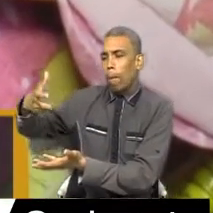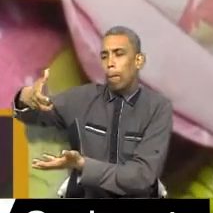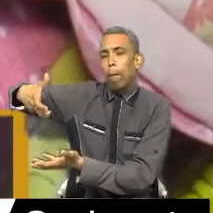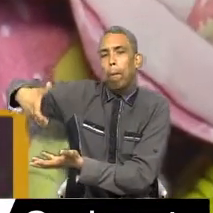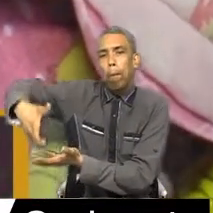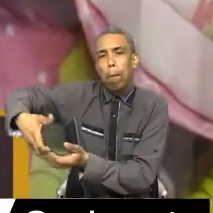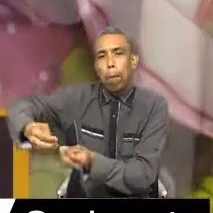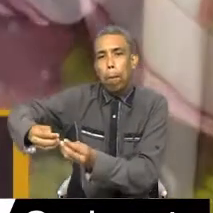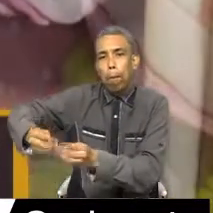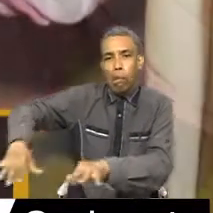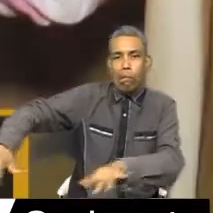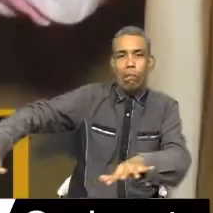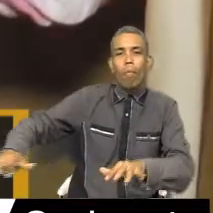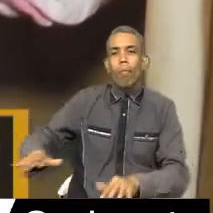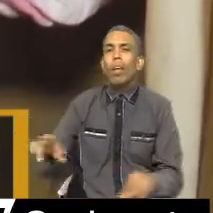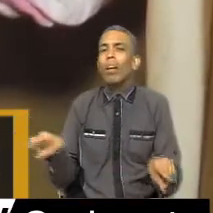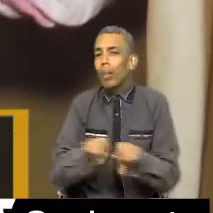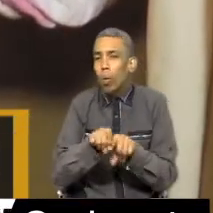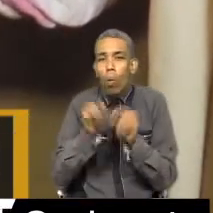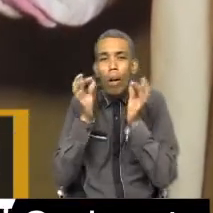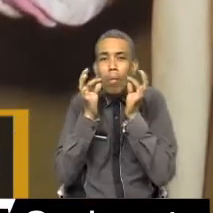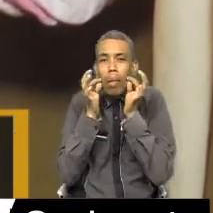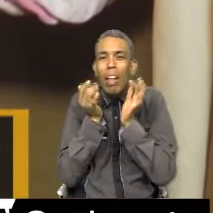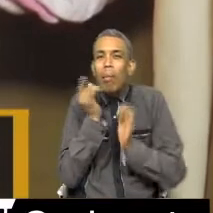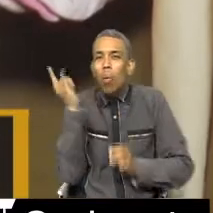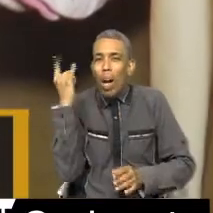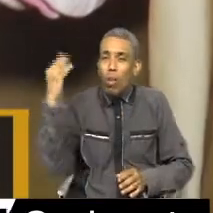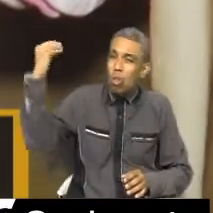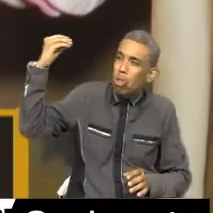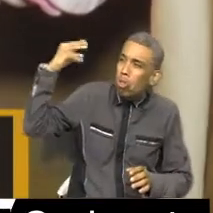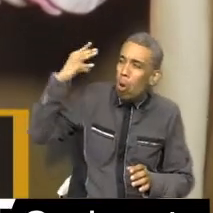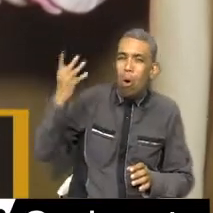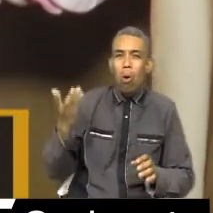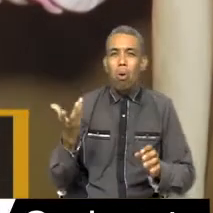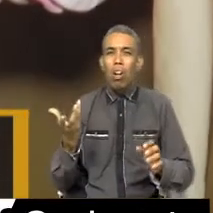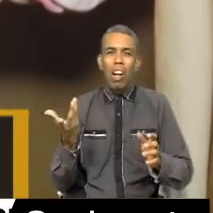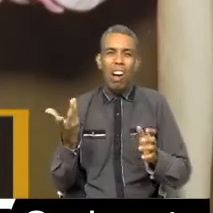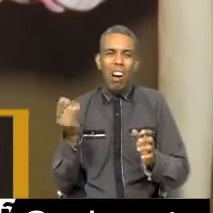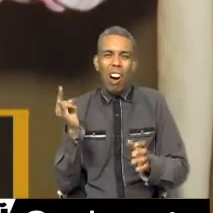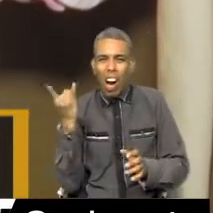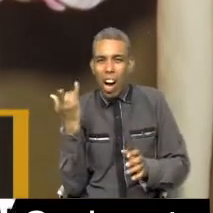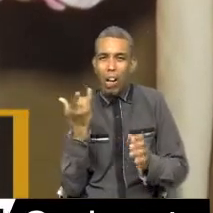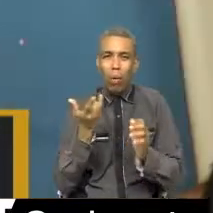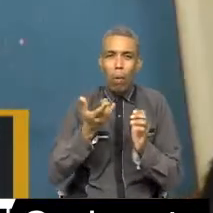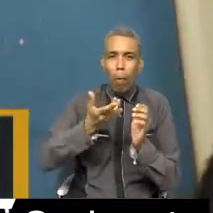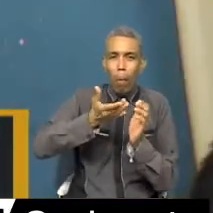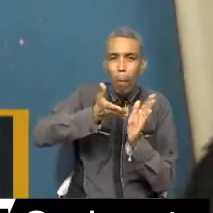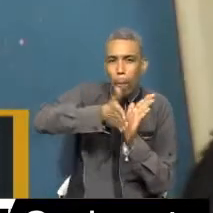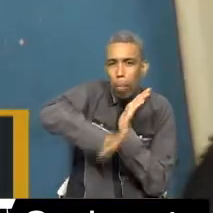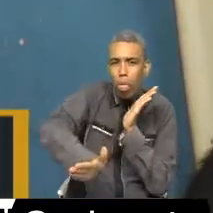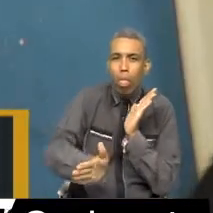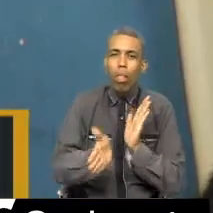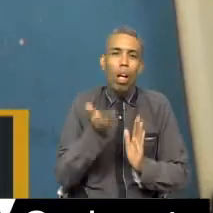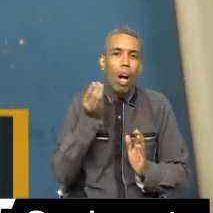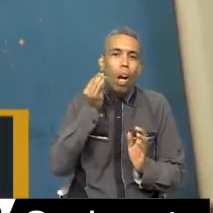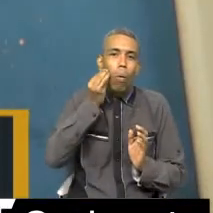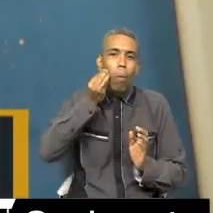gran quemadura. Con Brian a nivel nacional, son 50 pequeños que padecen esta enfermedad. Y